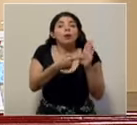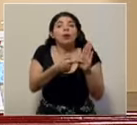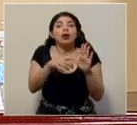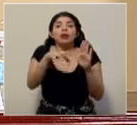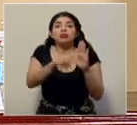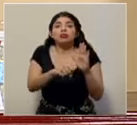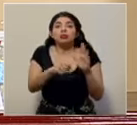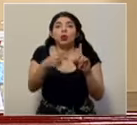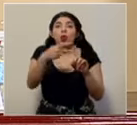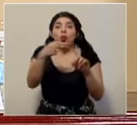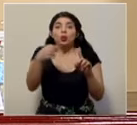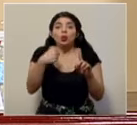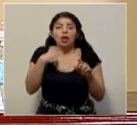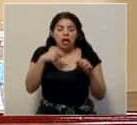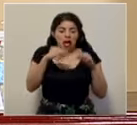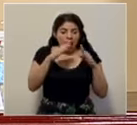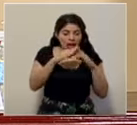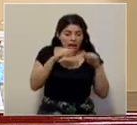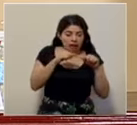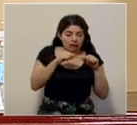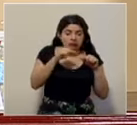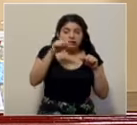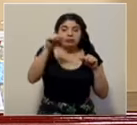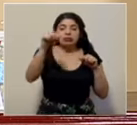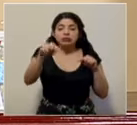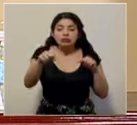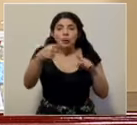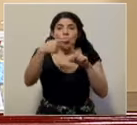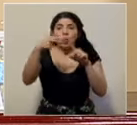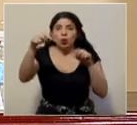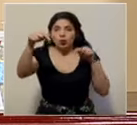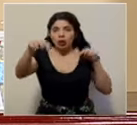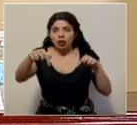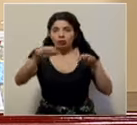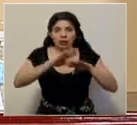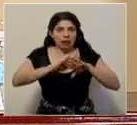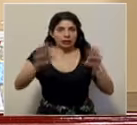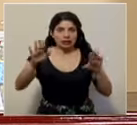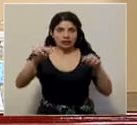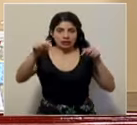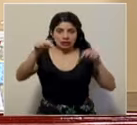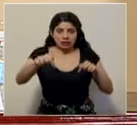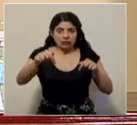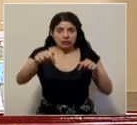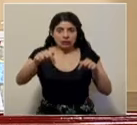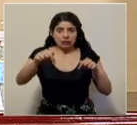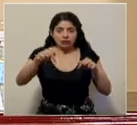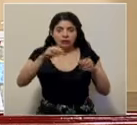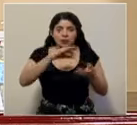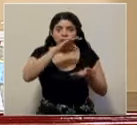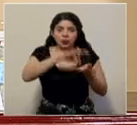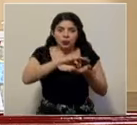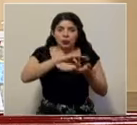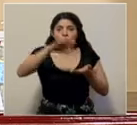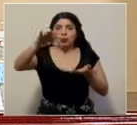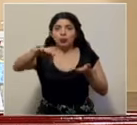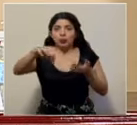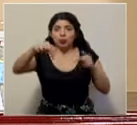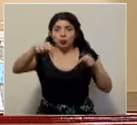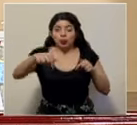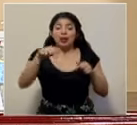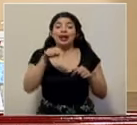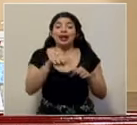movimiento de punto a punto desde mi casa de habitación hasta el hotel donde yo tengo reserva, esa reserva de